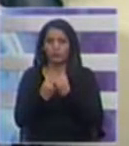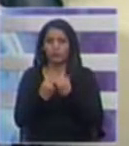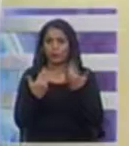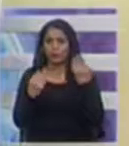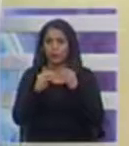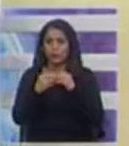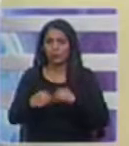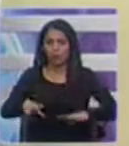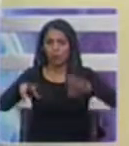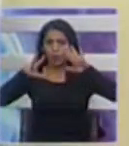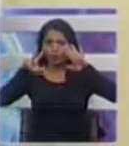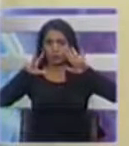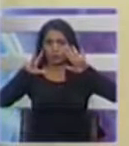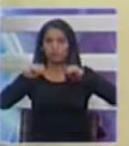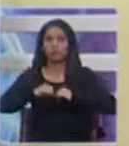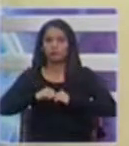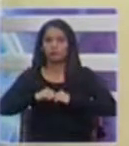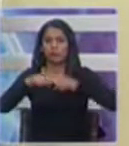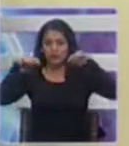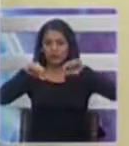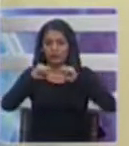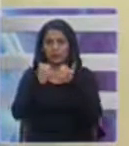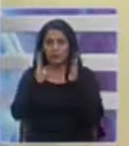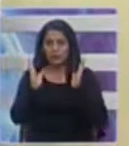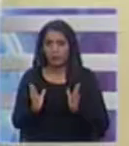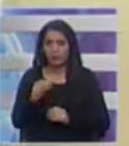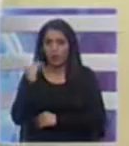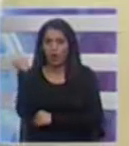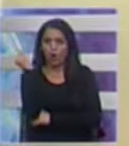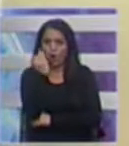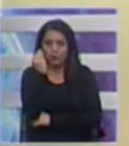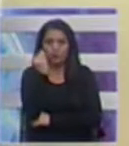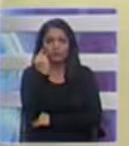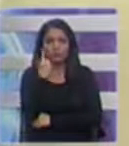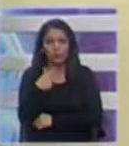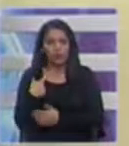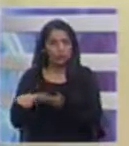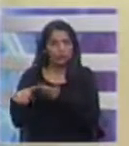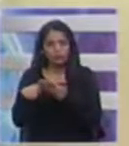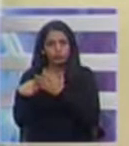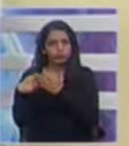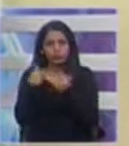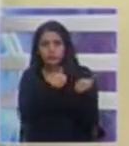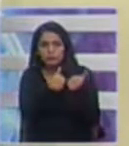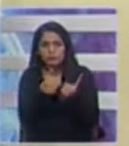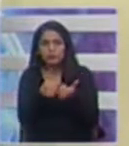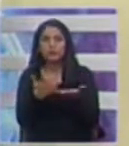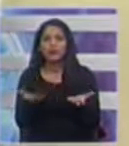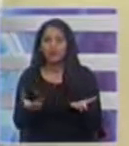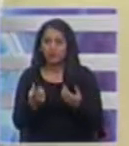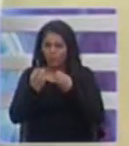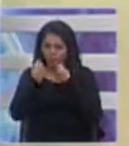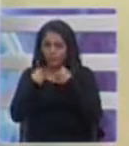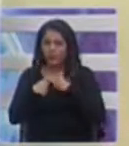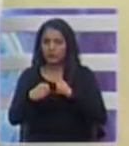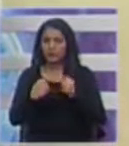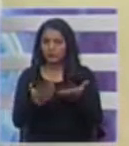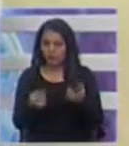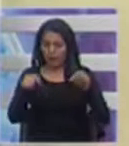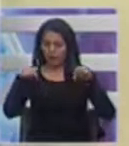y que nadie sabe quiénes son y que nombran a todas las autoridades del Estado. Debe desaparecer. No existe en ninguna parte del mundo,